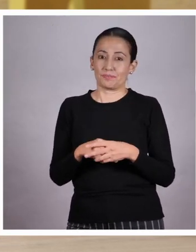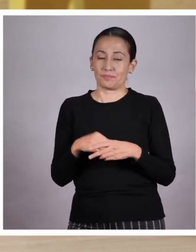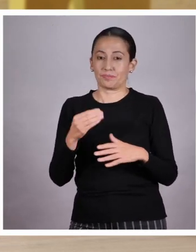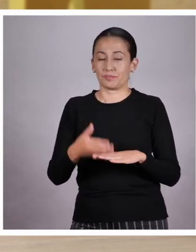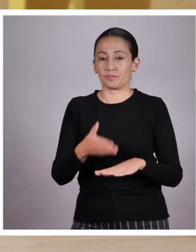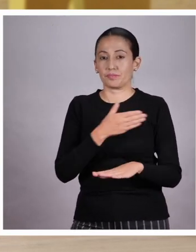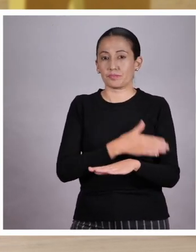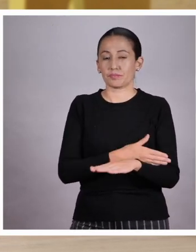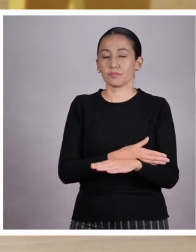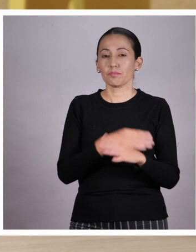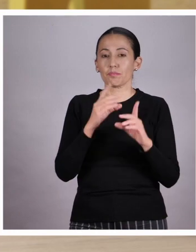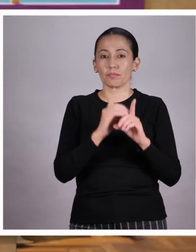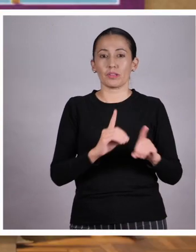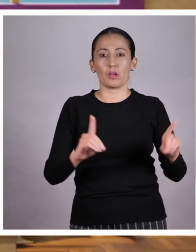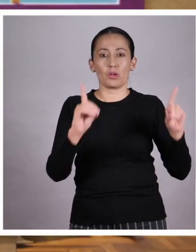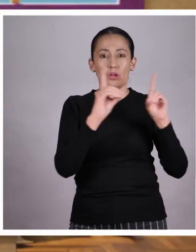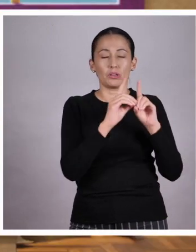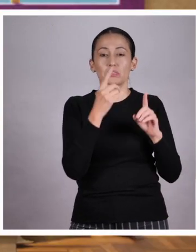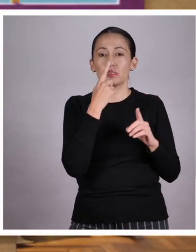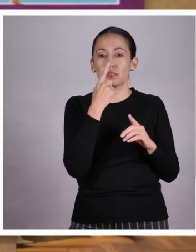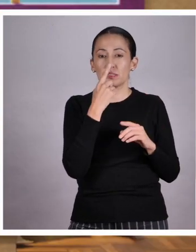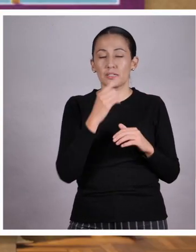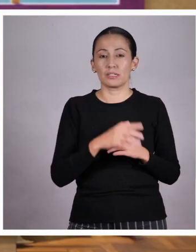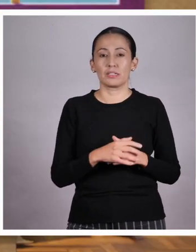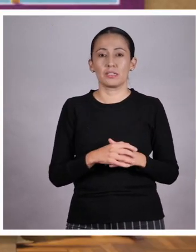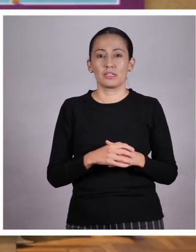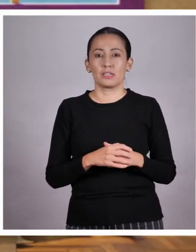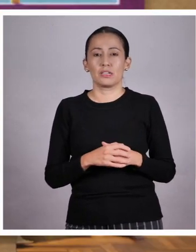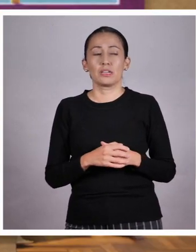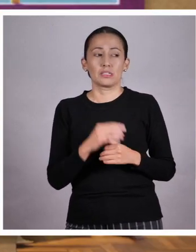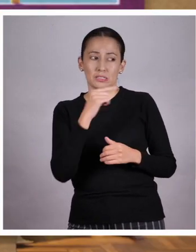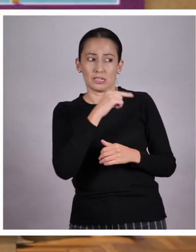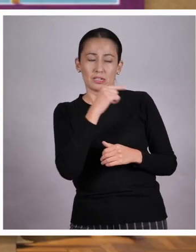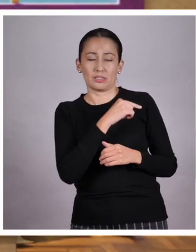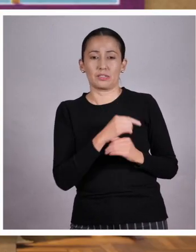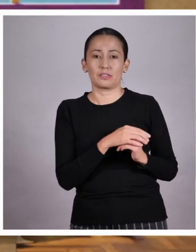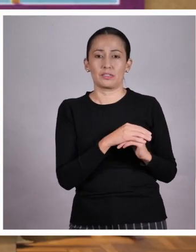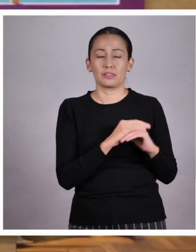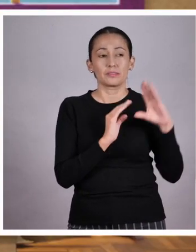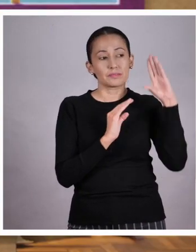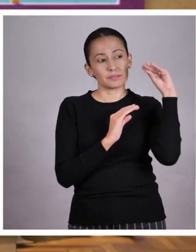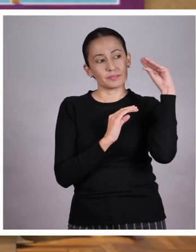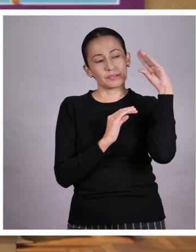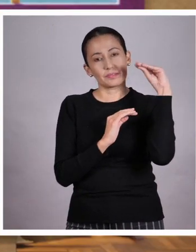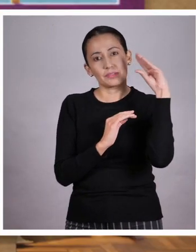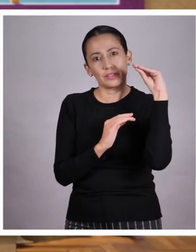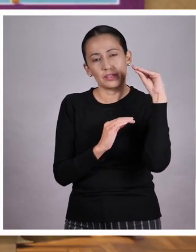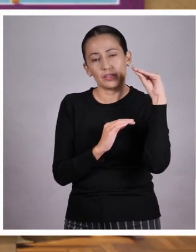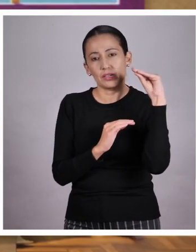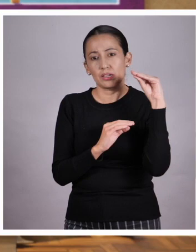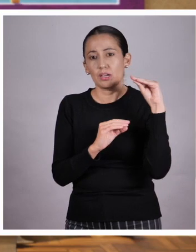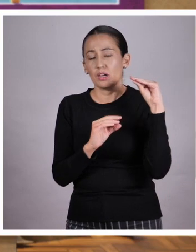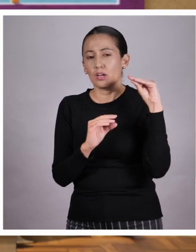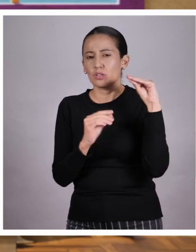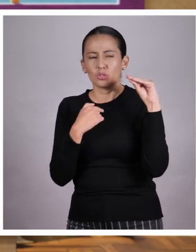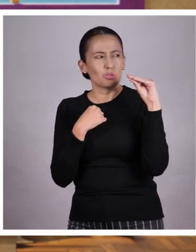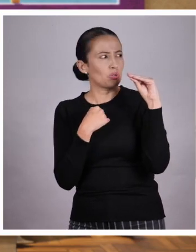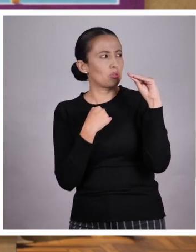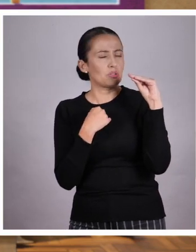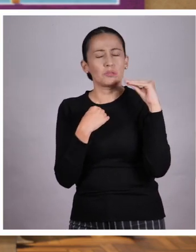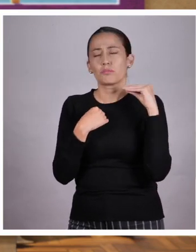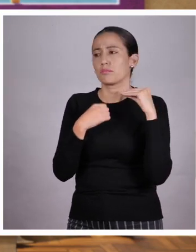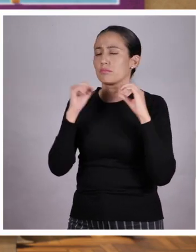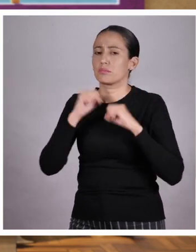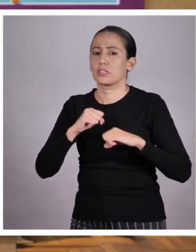de que te vayas, te tengo un dato curioso. ¡Dime! Mejor que te lo diga Cachita 2. Dime, Cachita 2. ¿Yo por qué, tío? Bueno, está